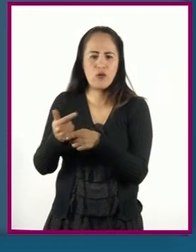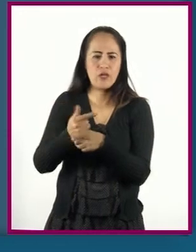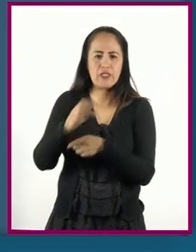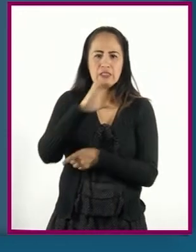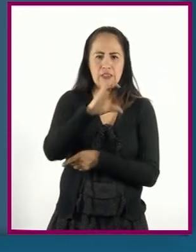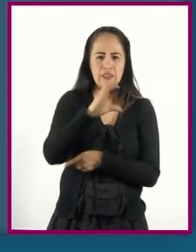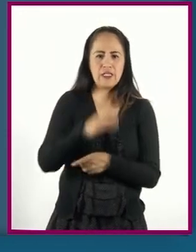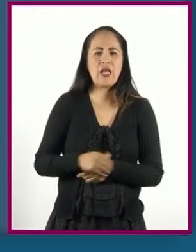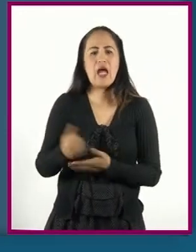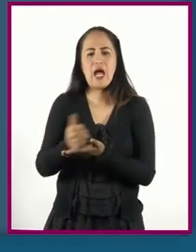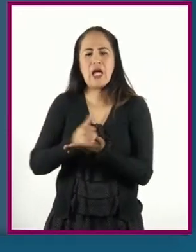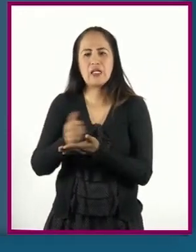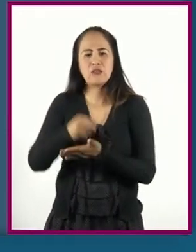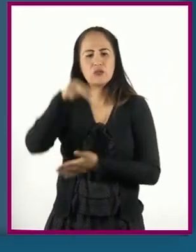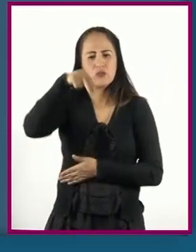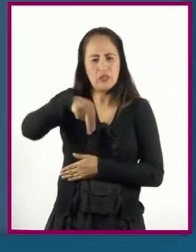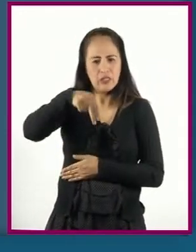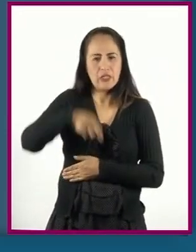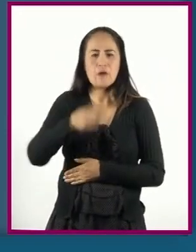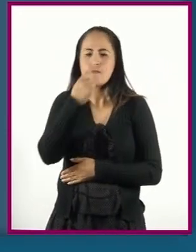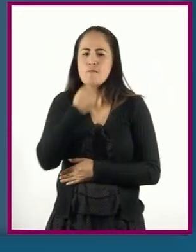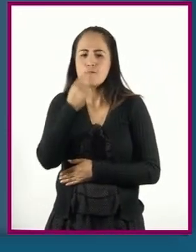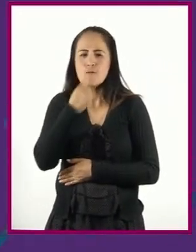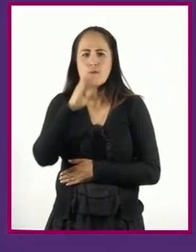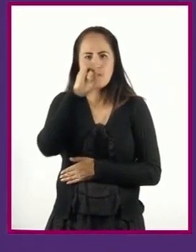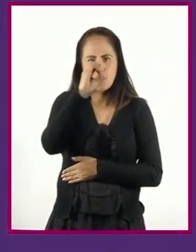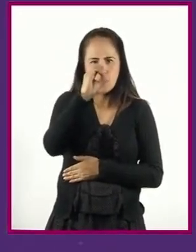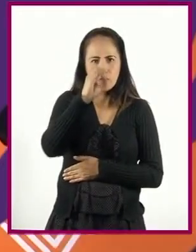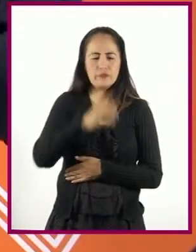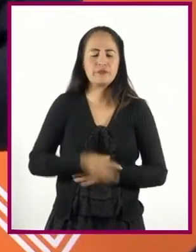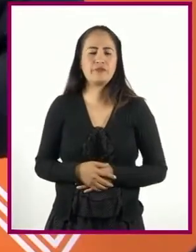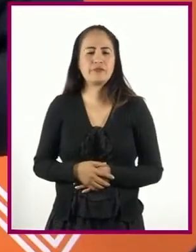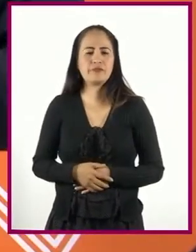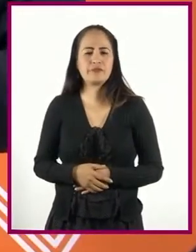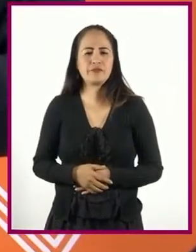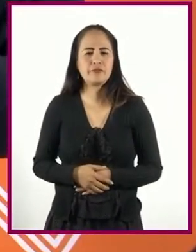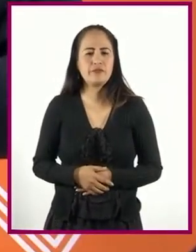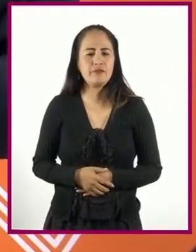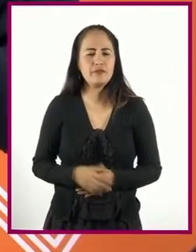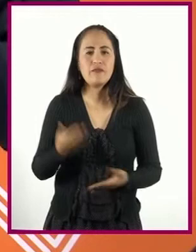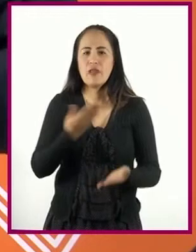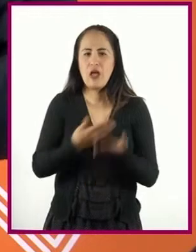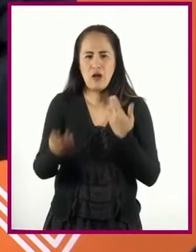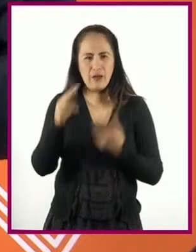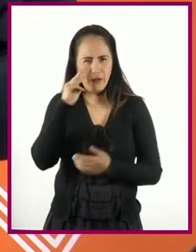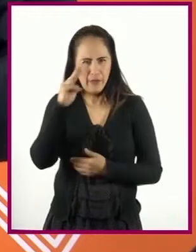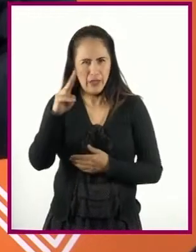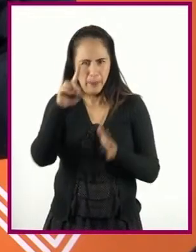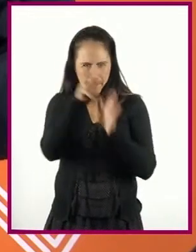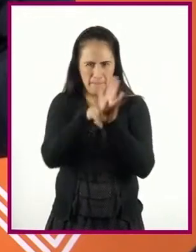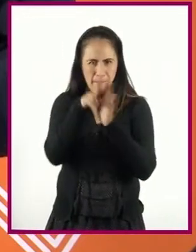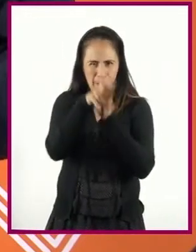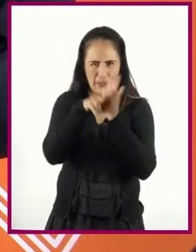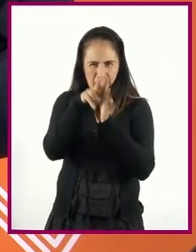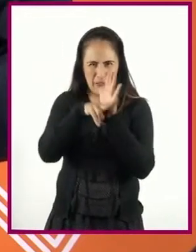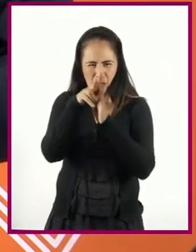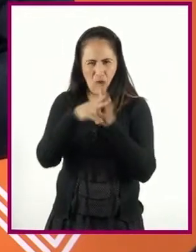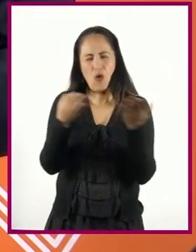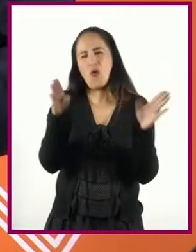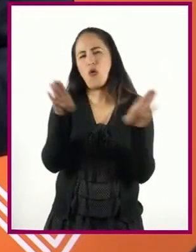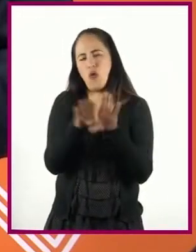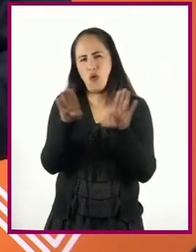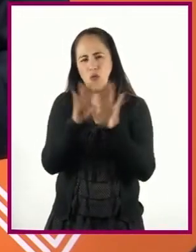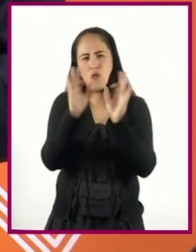carbono, azul para el nitrógeno y rojo para el oxígeno. Ahora vamos a observar el siguiente video sobre cómo el